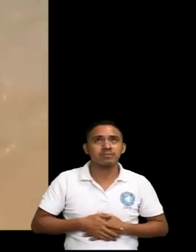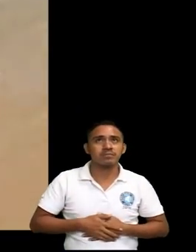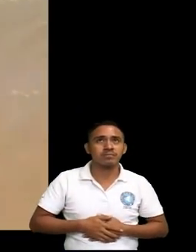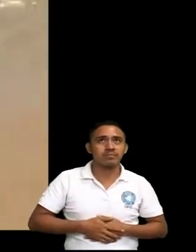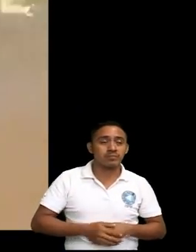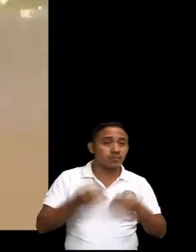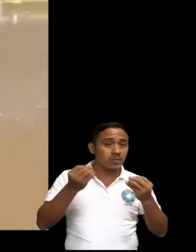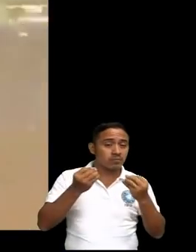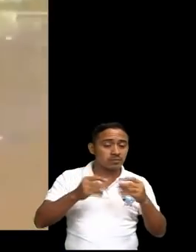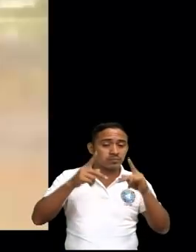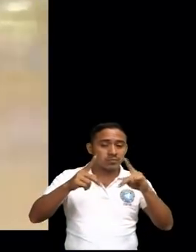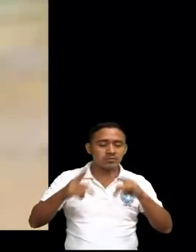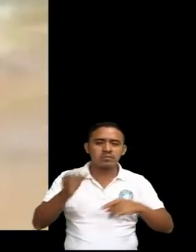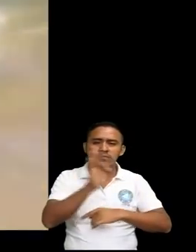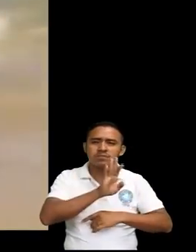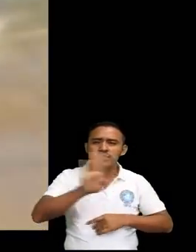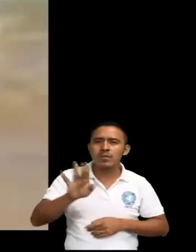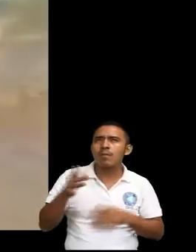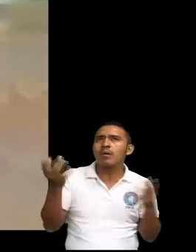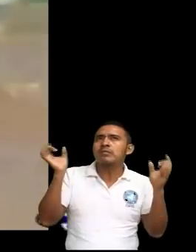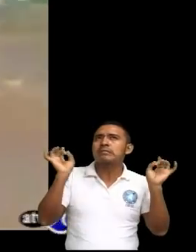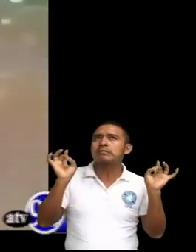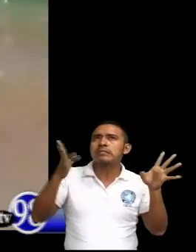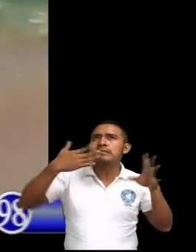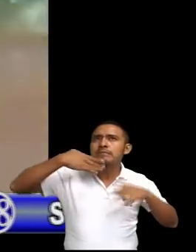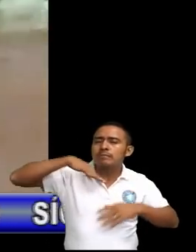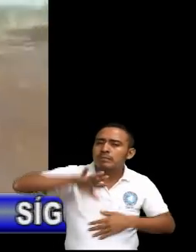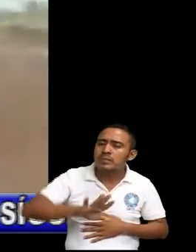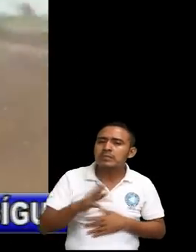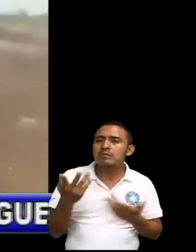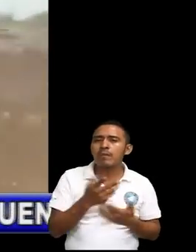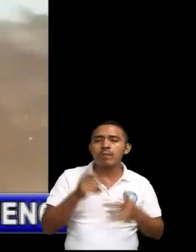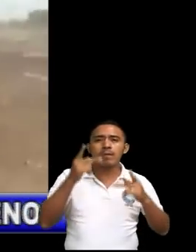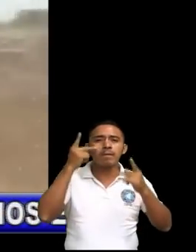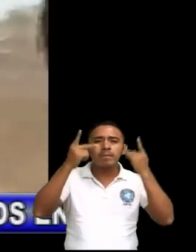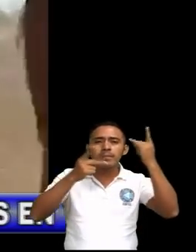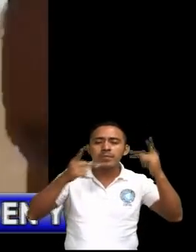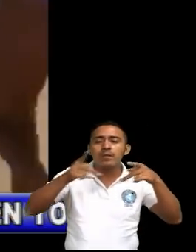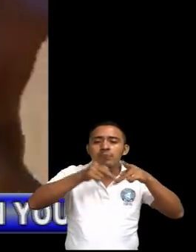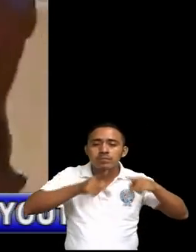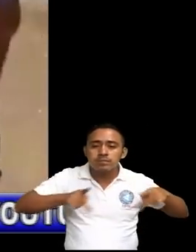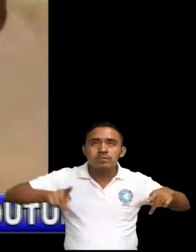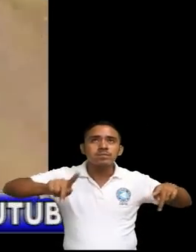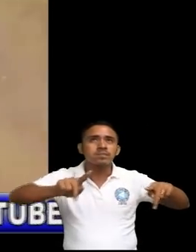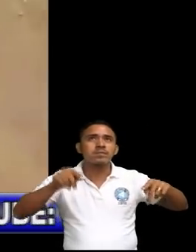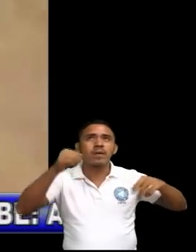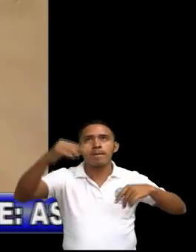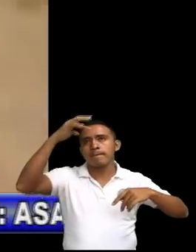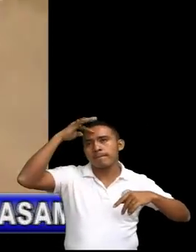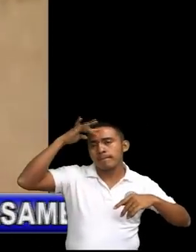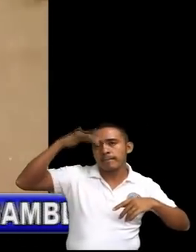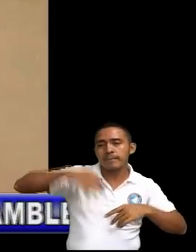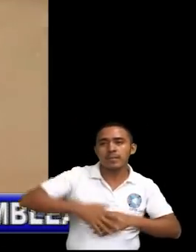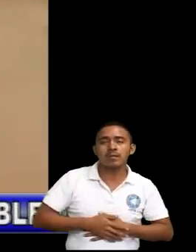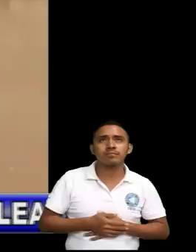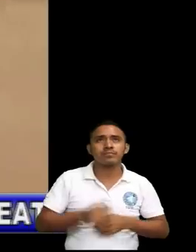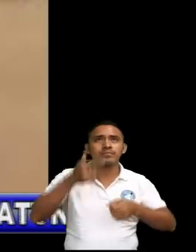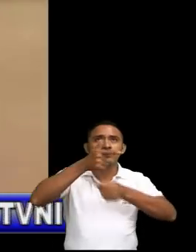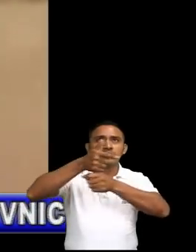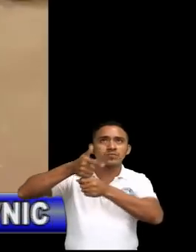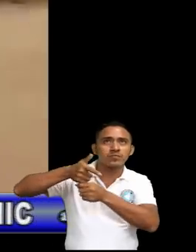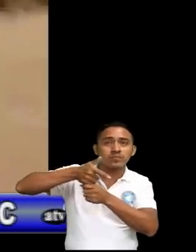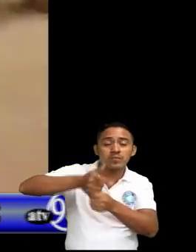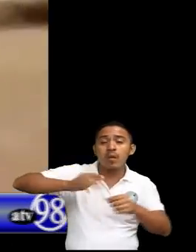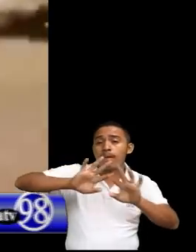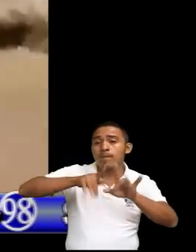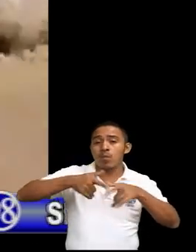en Facebook compartieron la pésima suerte que tuvo un hombre quien visitó una paradisíaca playa de México y se puso a filmar a las chicas